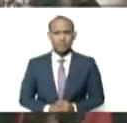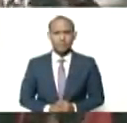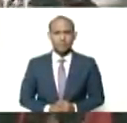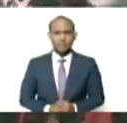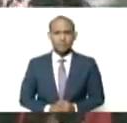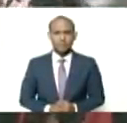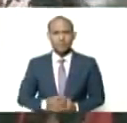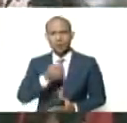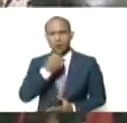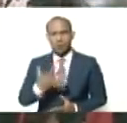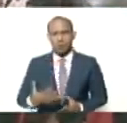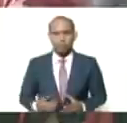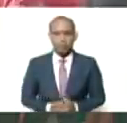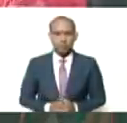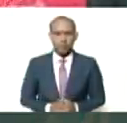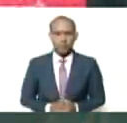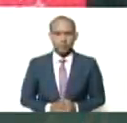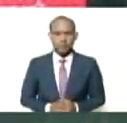Bueno,